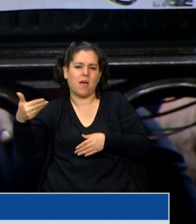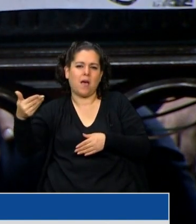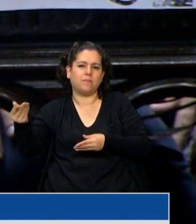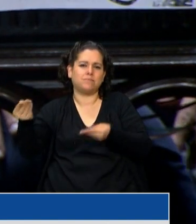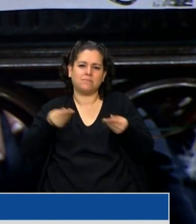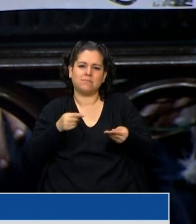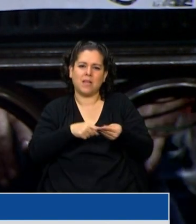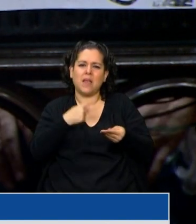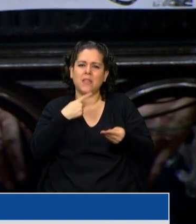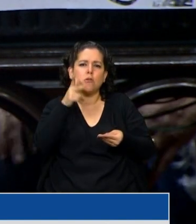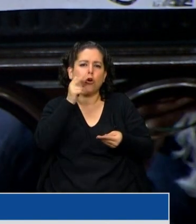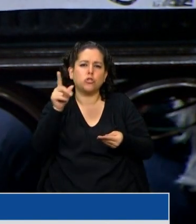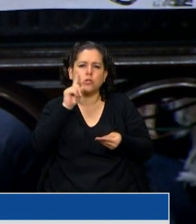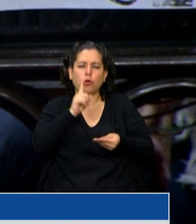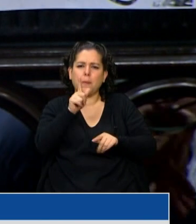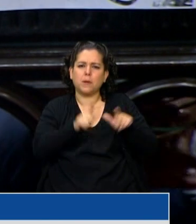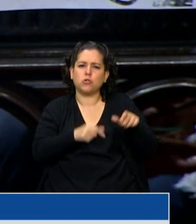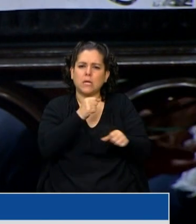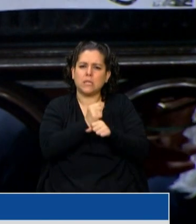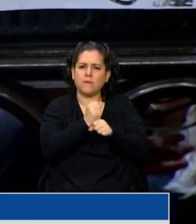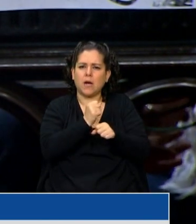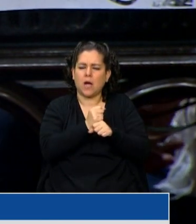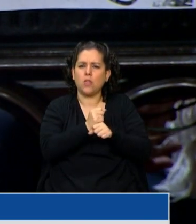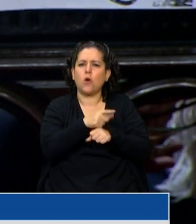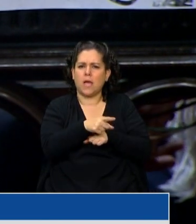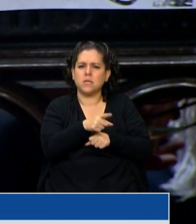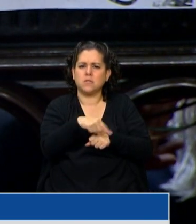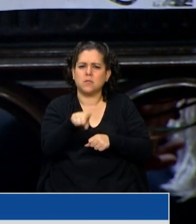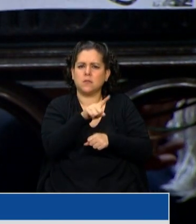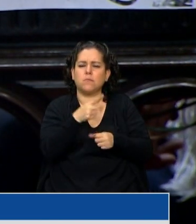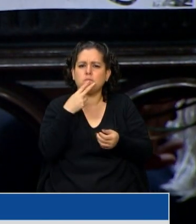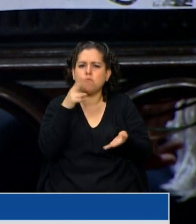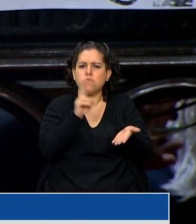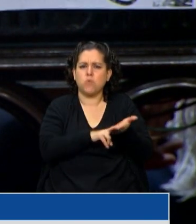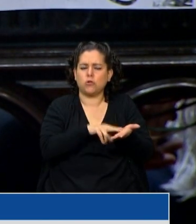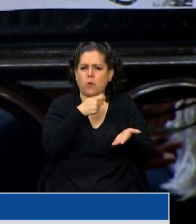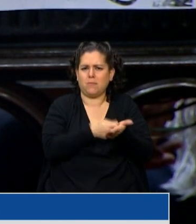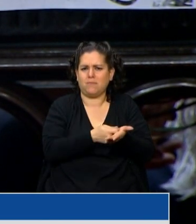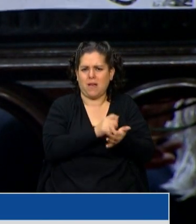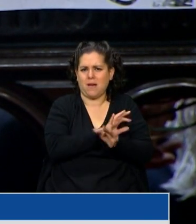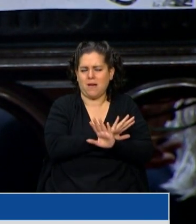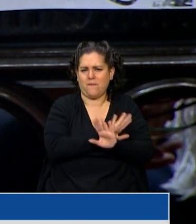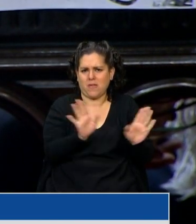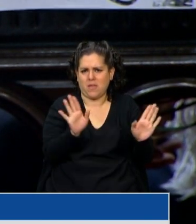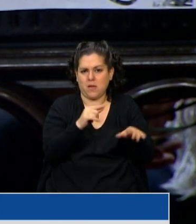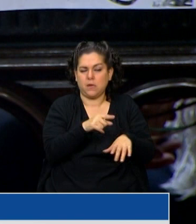800.000 trabajadores y trabajadoras dejen de estar alcanzados por este impuesto,